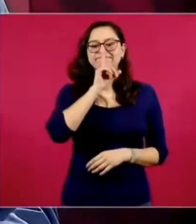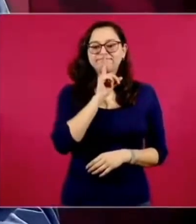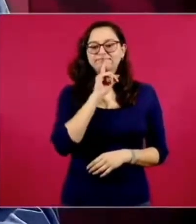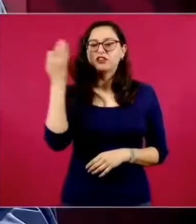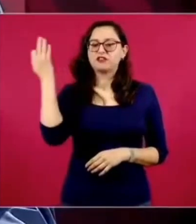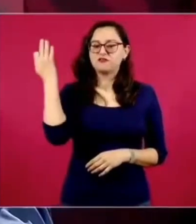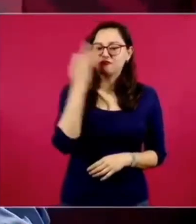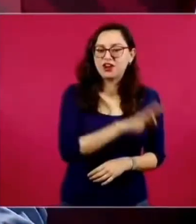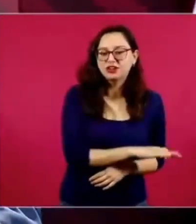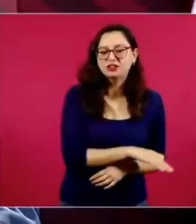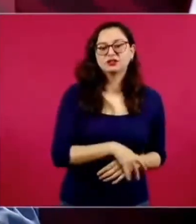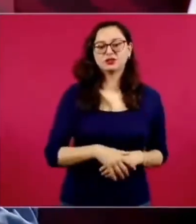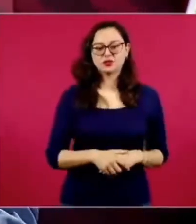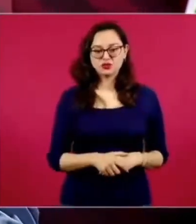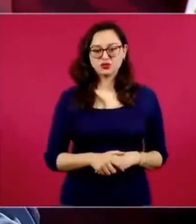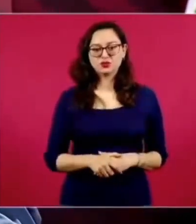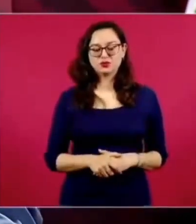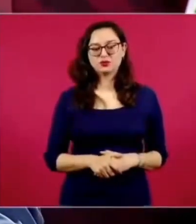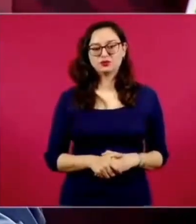completamente falso.